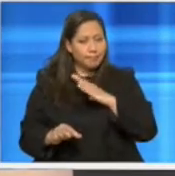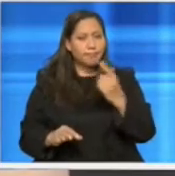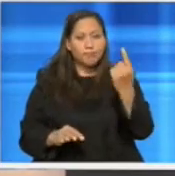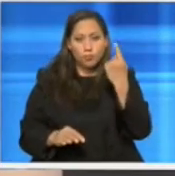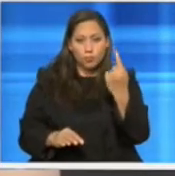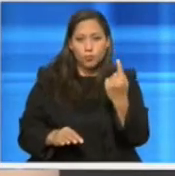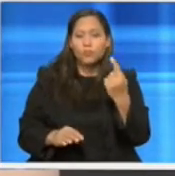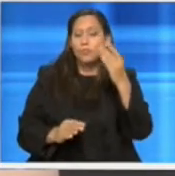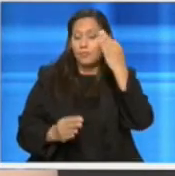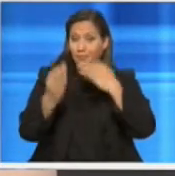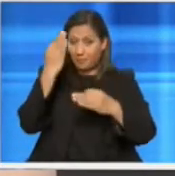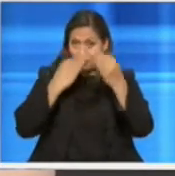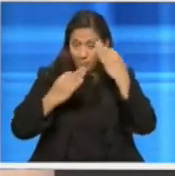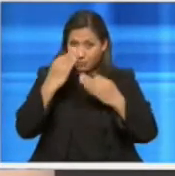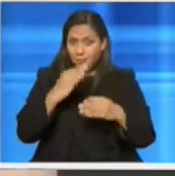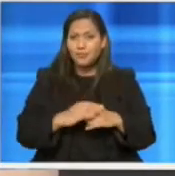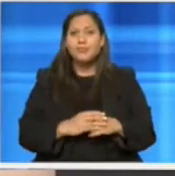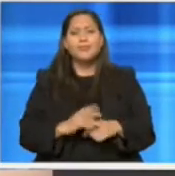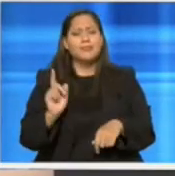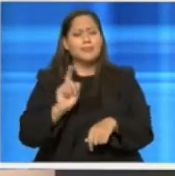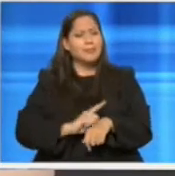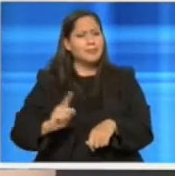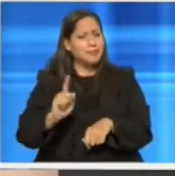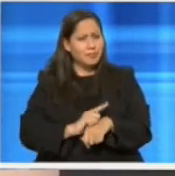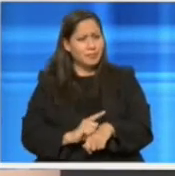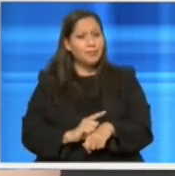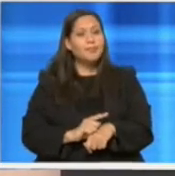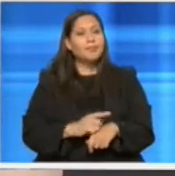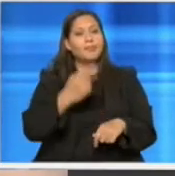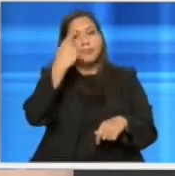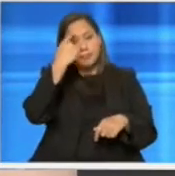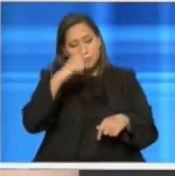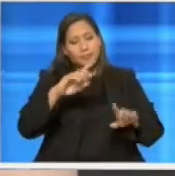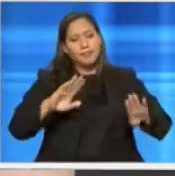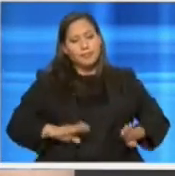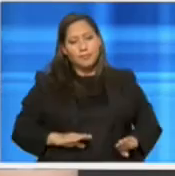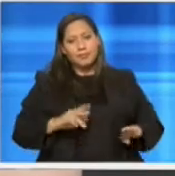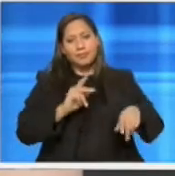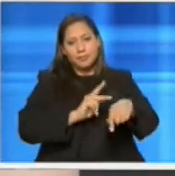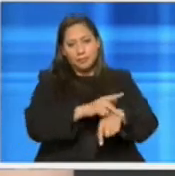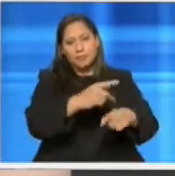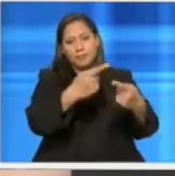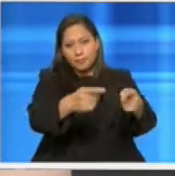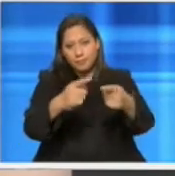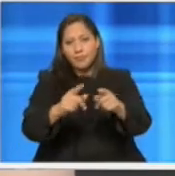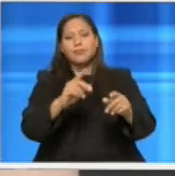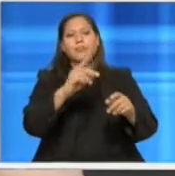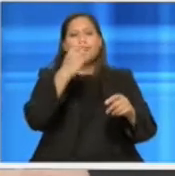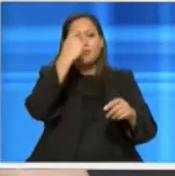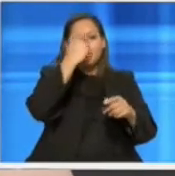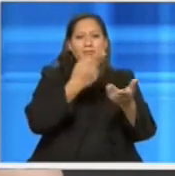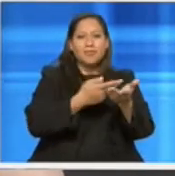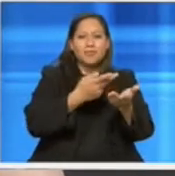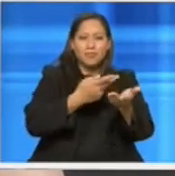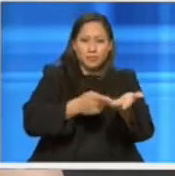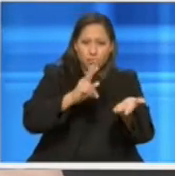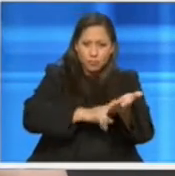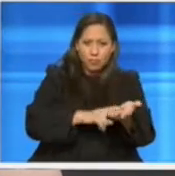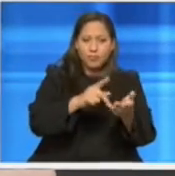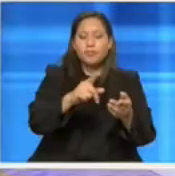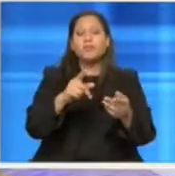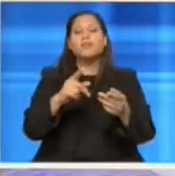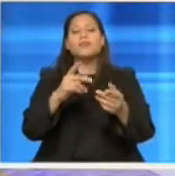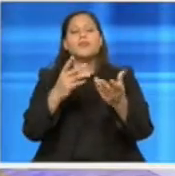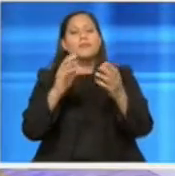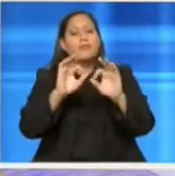un tratamiento de diario por tipo de piel, ya sea piel mixta, piel seca, piel sensible, pero tenemos el de emergencia